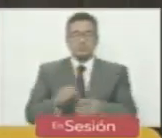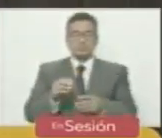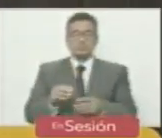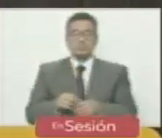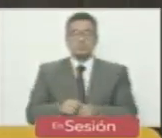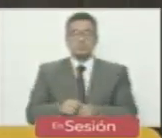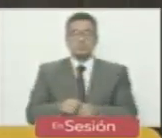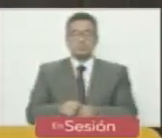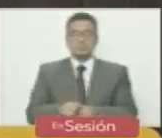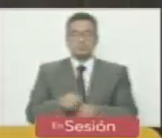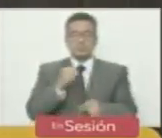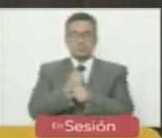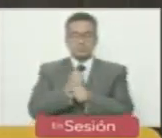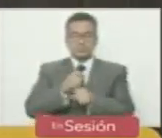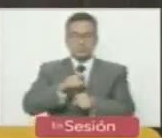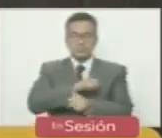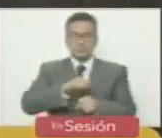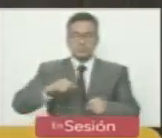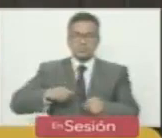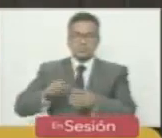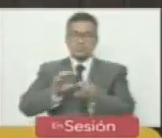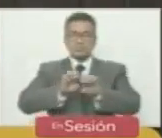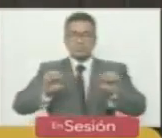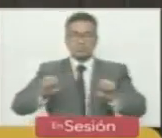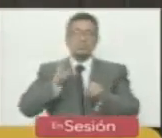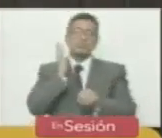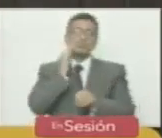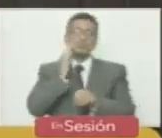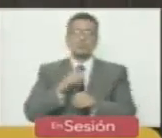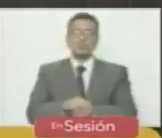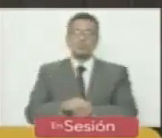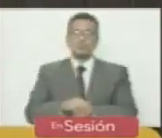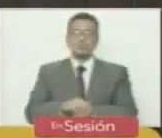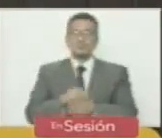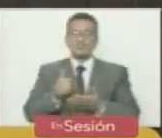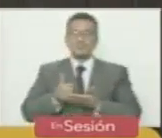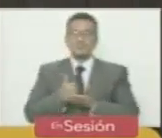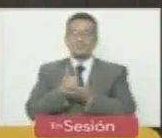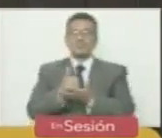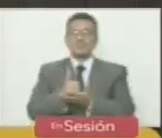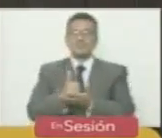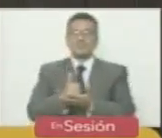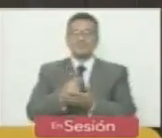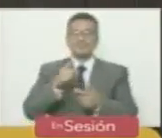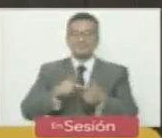sector de los trabajadores del sector de educación. Es por eso que acompañamos